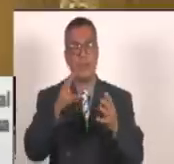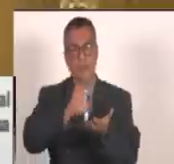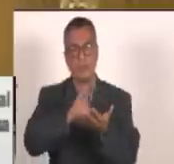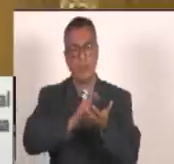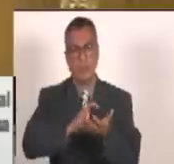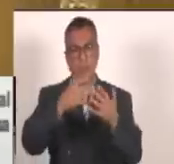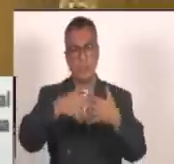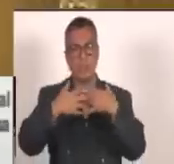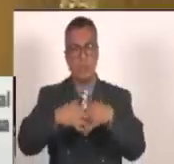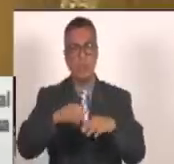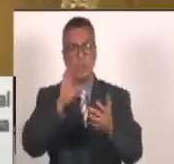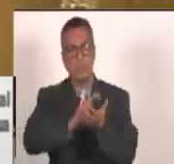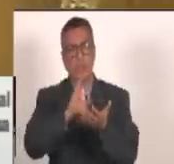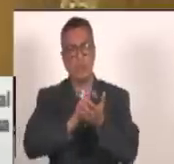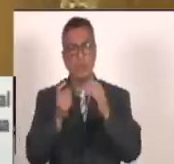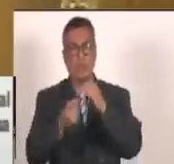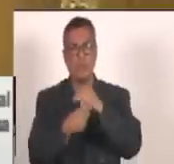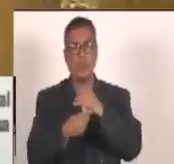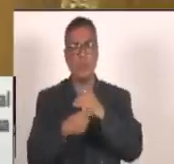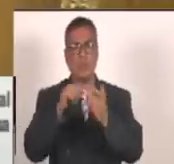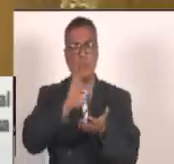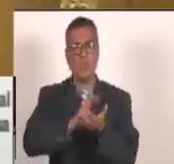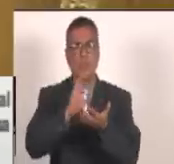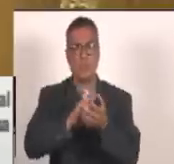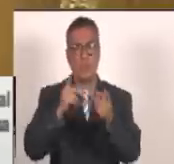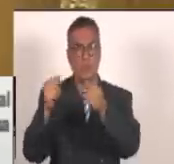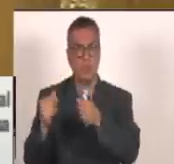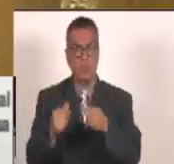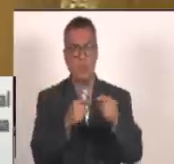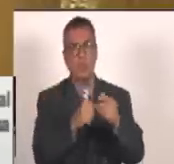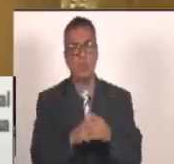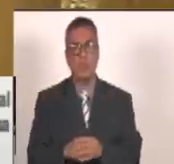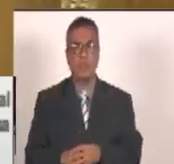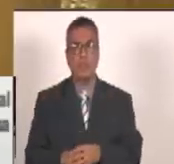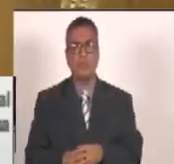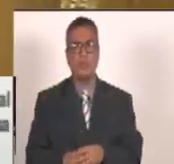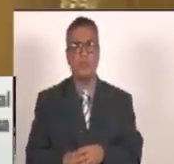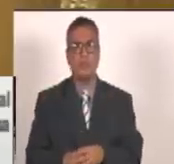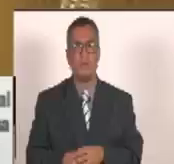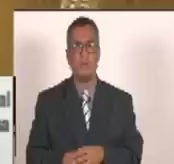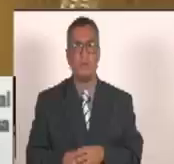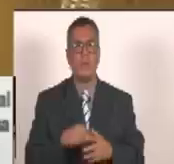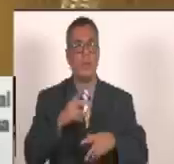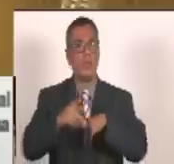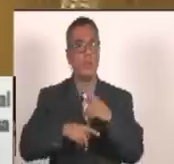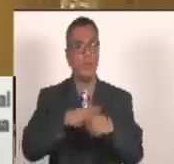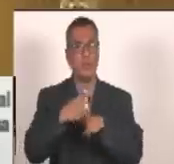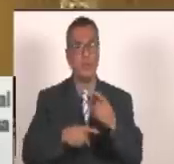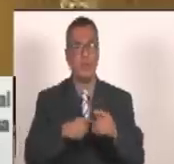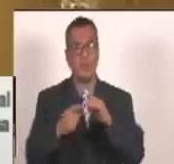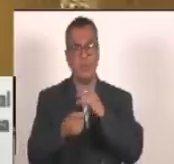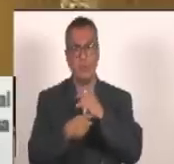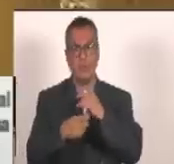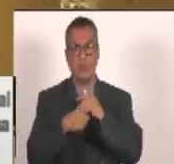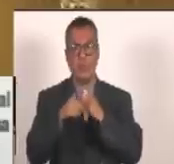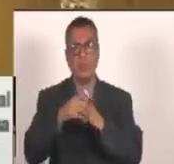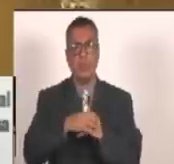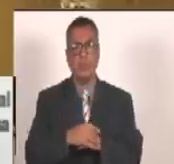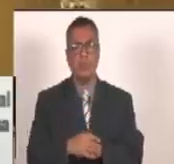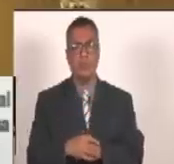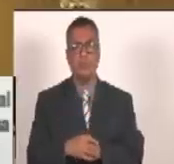industriales, a centros tecnológicos, a centros financieros y de producción tecnológica